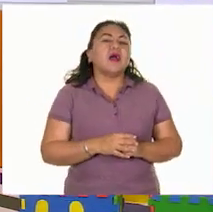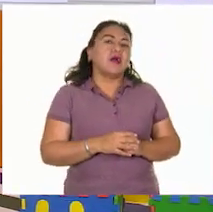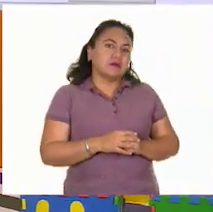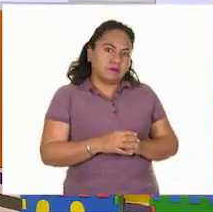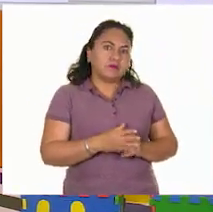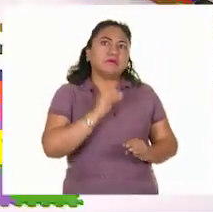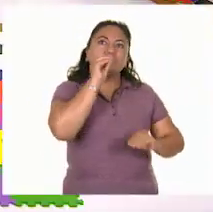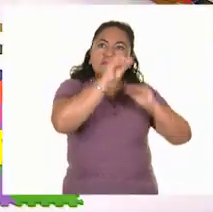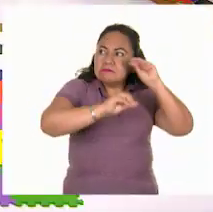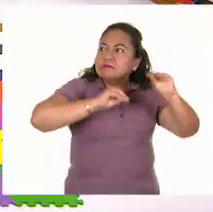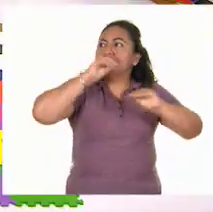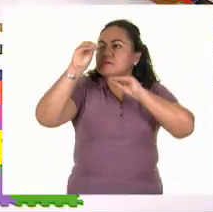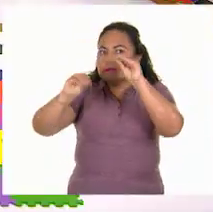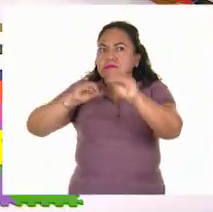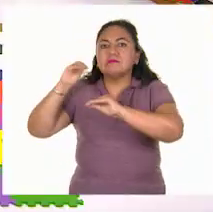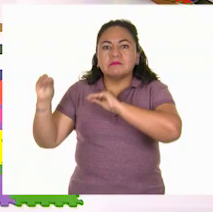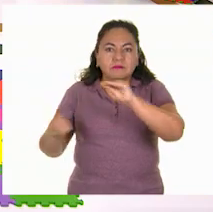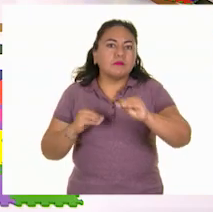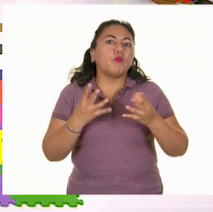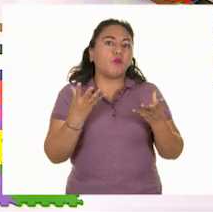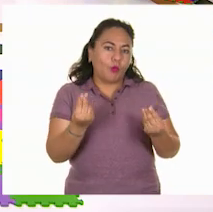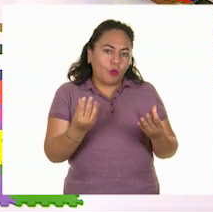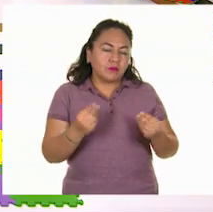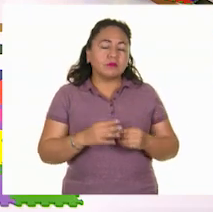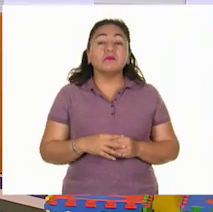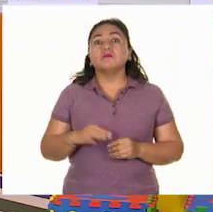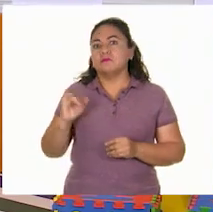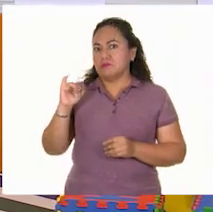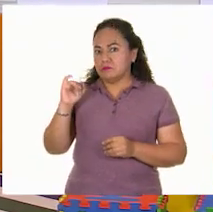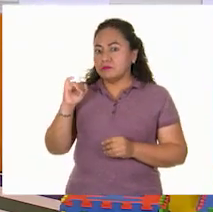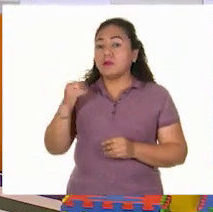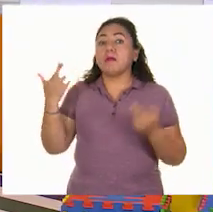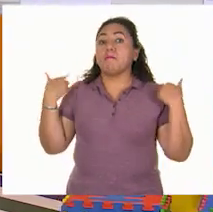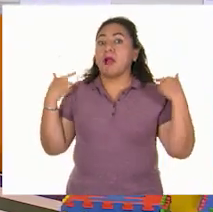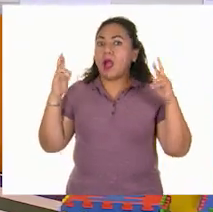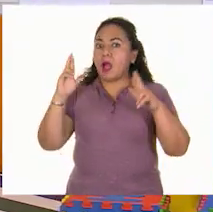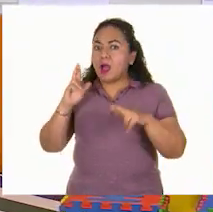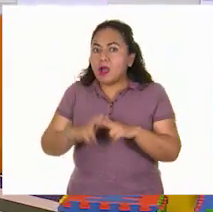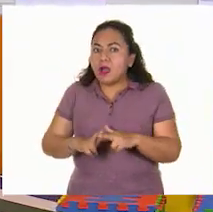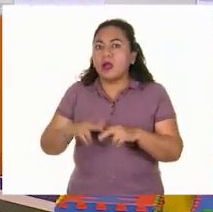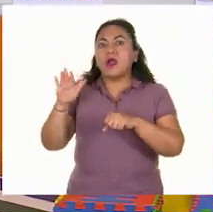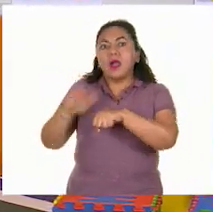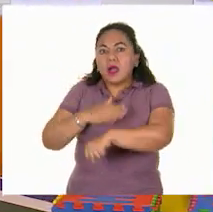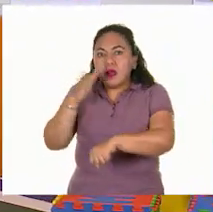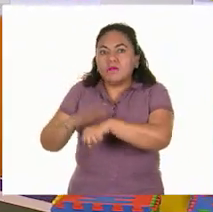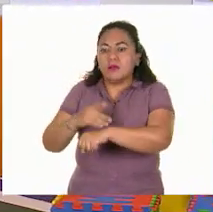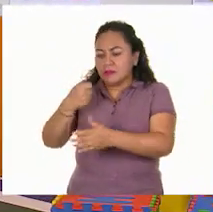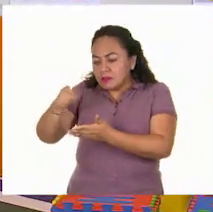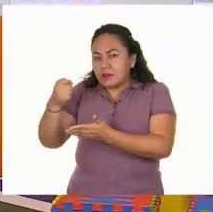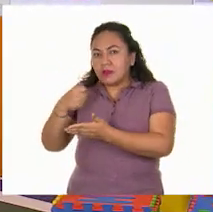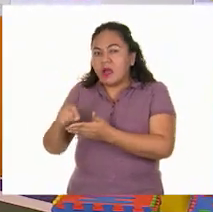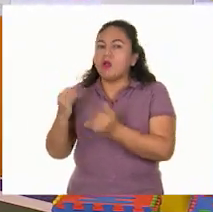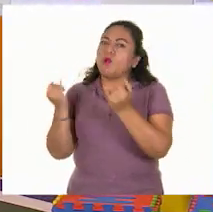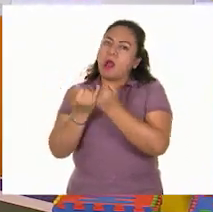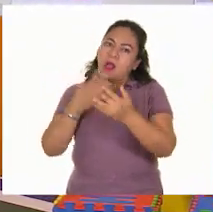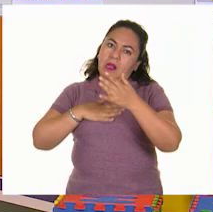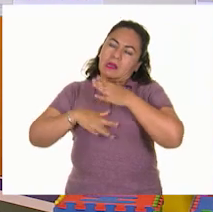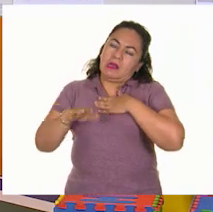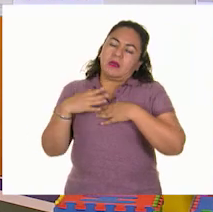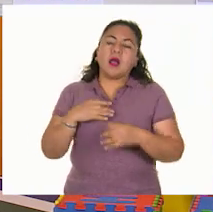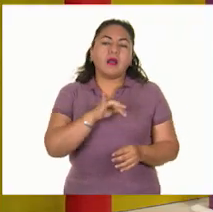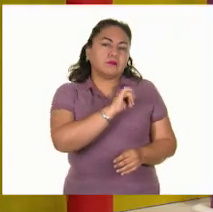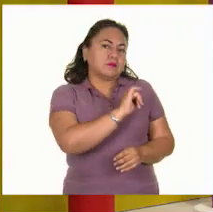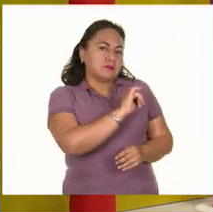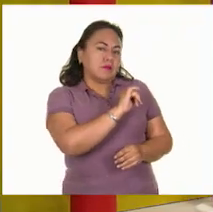muy laborioso todo lo que hizo. No, y además que los maestros ahorita están calificando y también se cansan, oye. Ah,